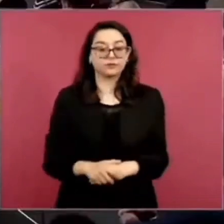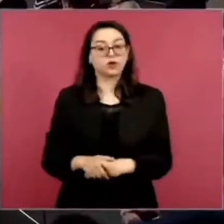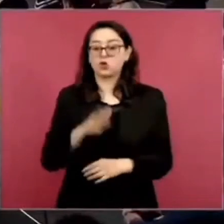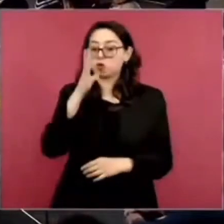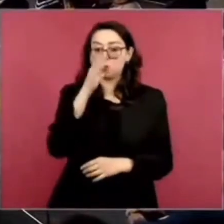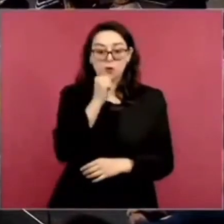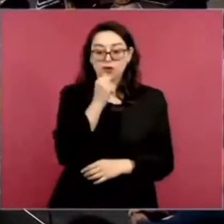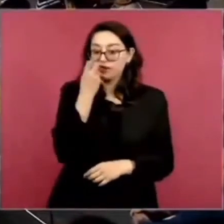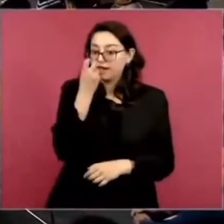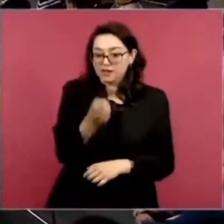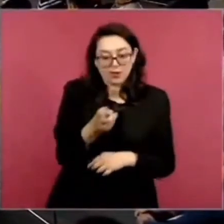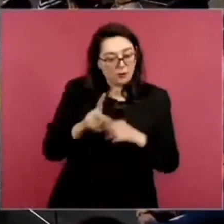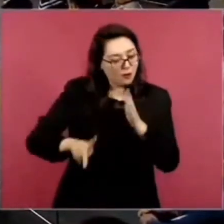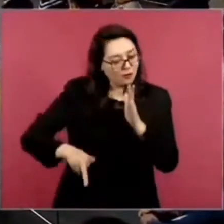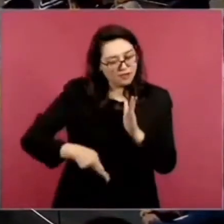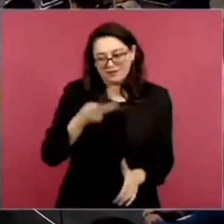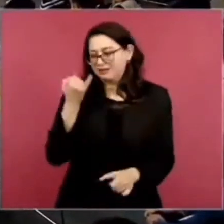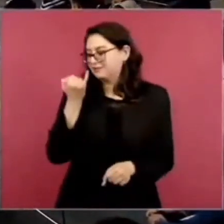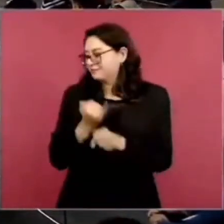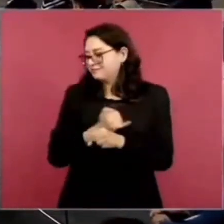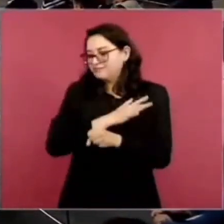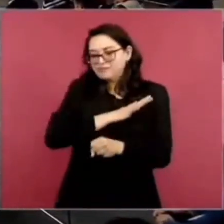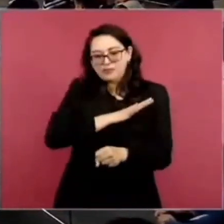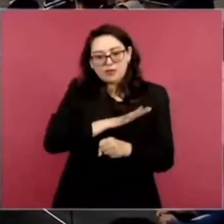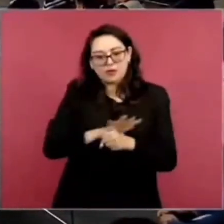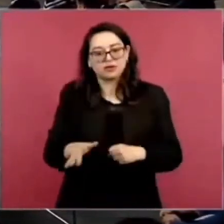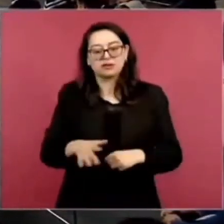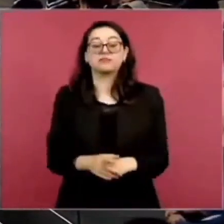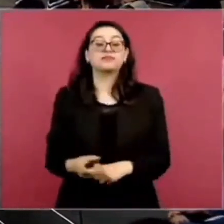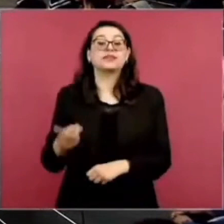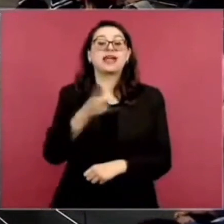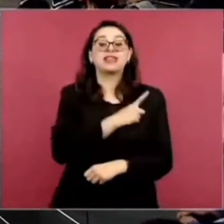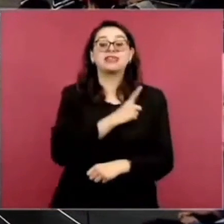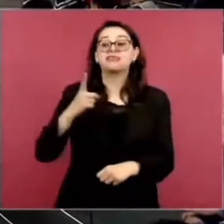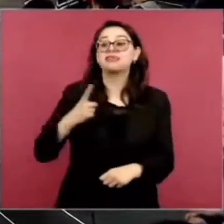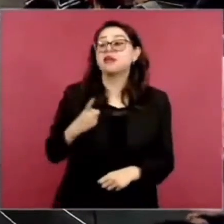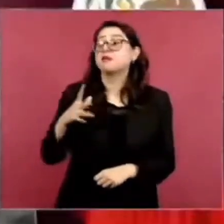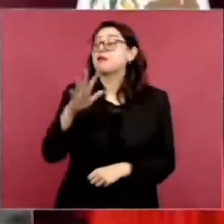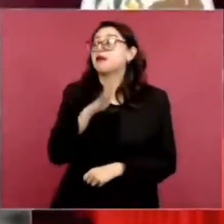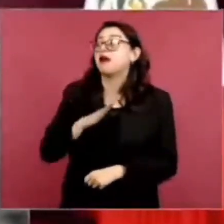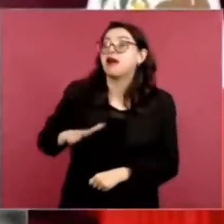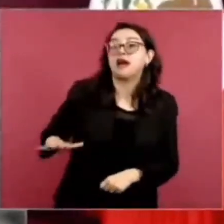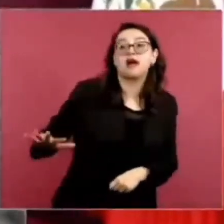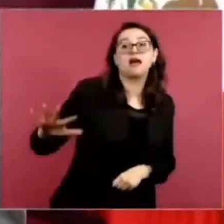para pobres, para creyentes, no creyentes,